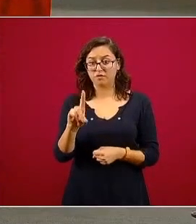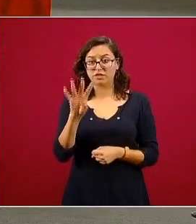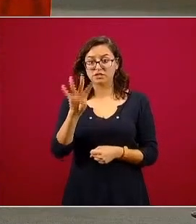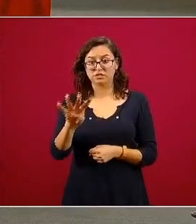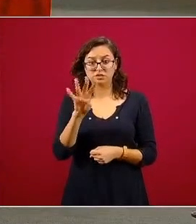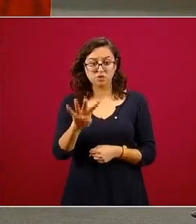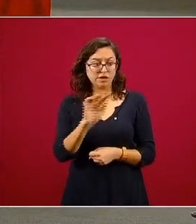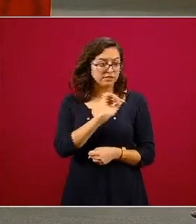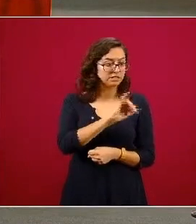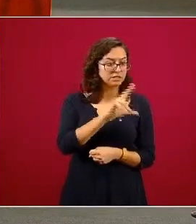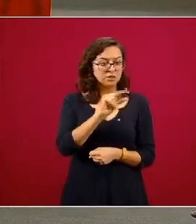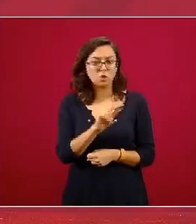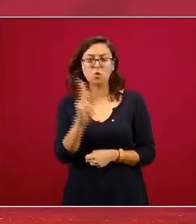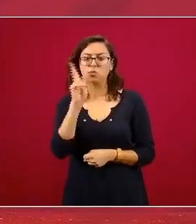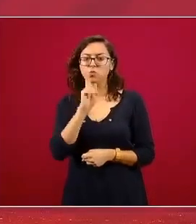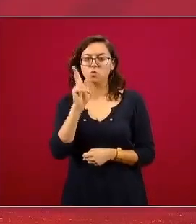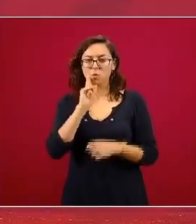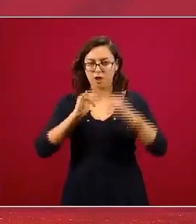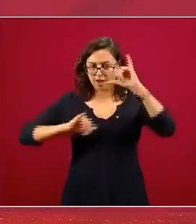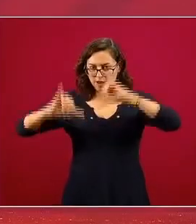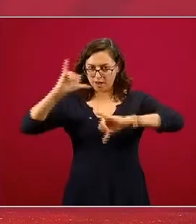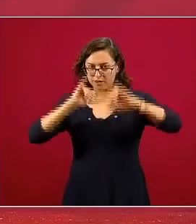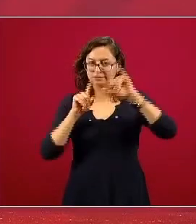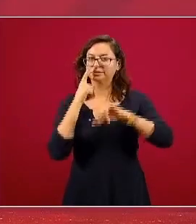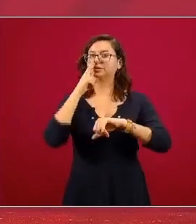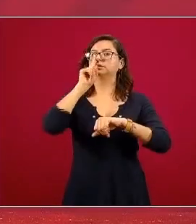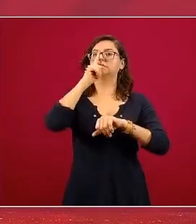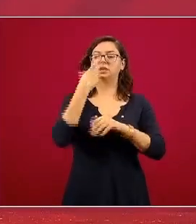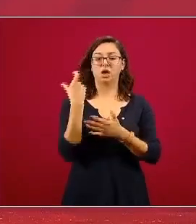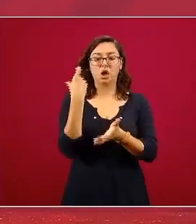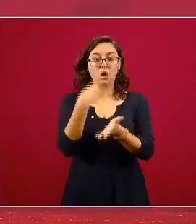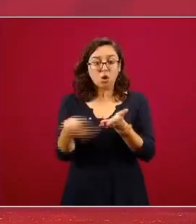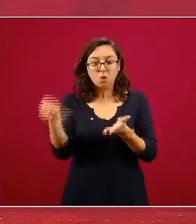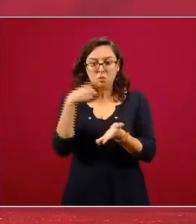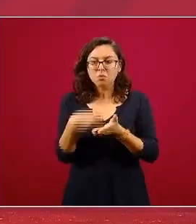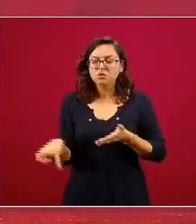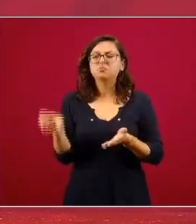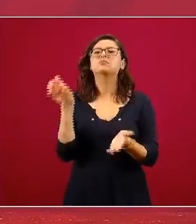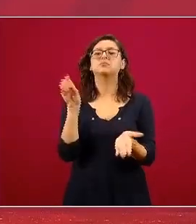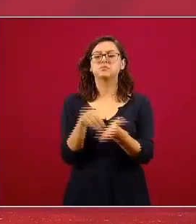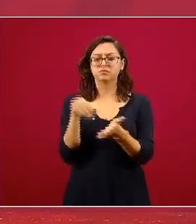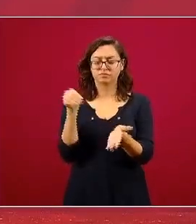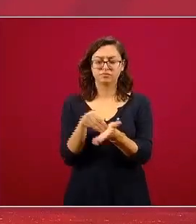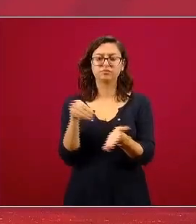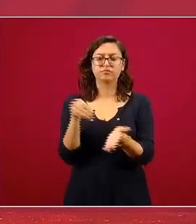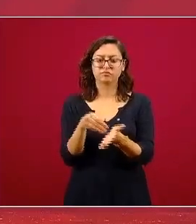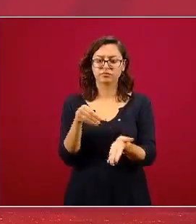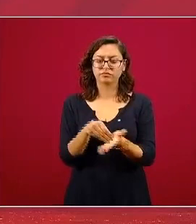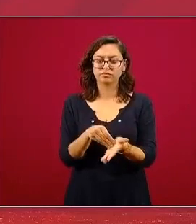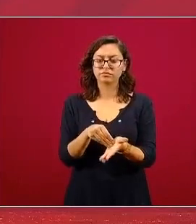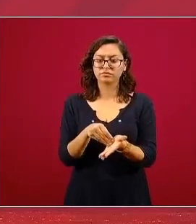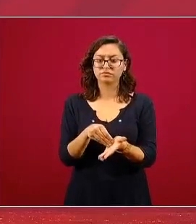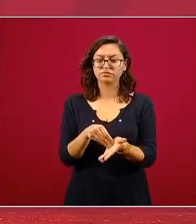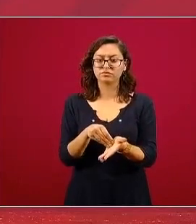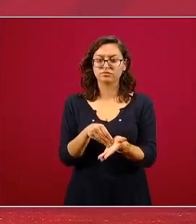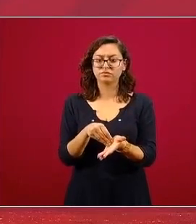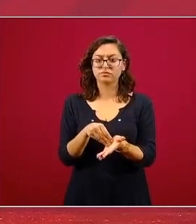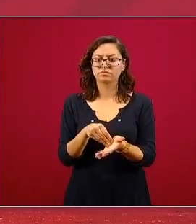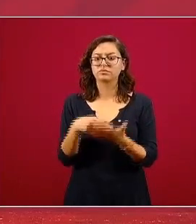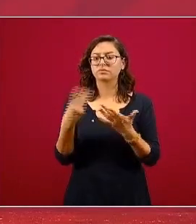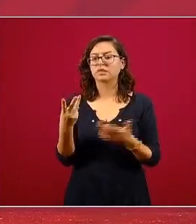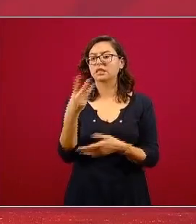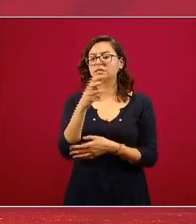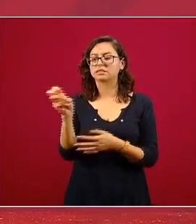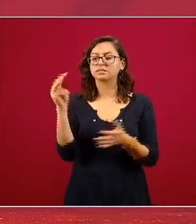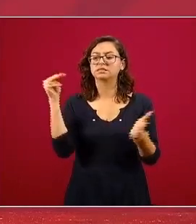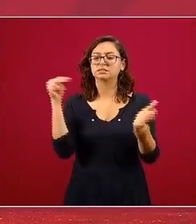continuado. Recordemos que la última, adquisición grande fue esta compra que se realizó en su momento de